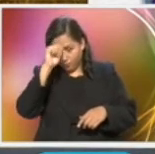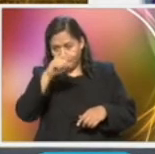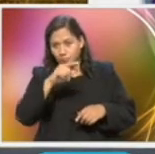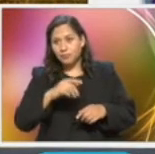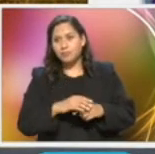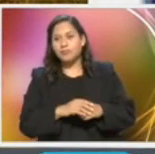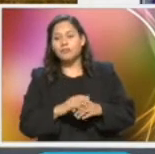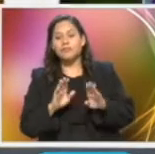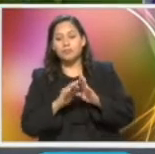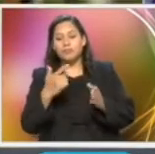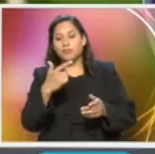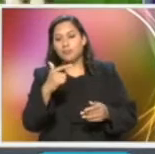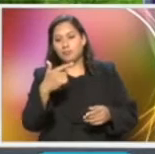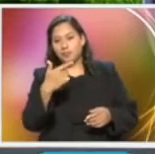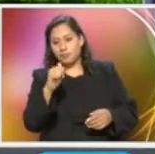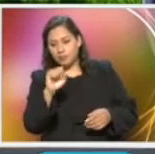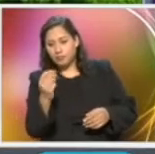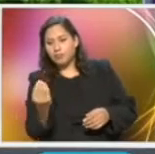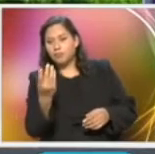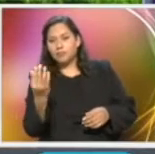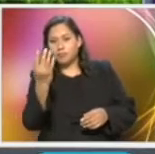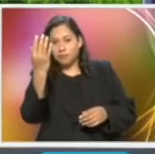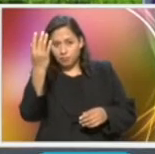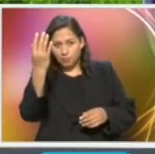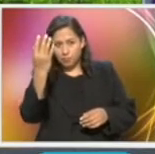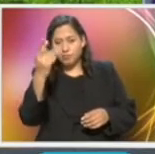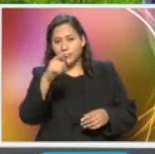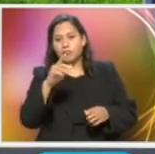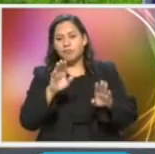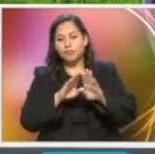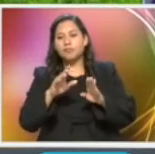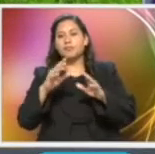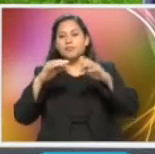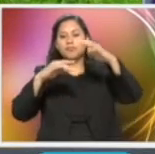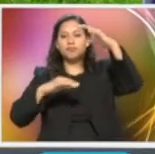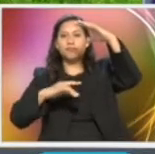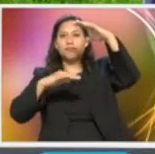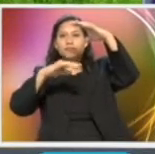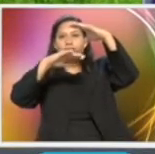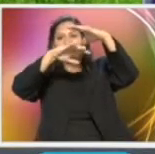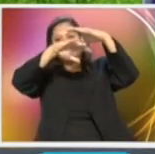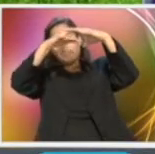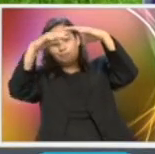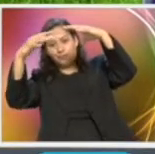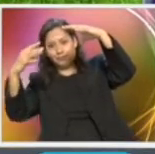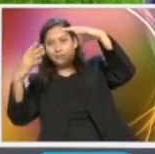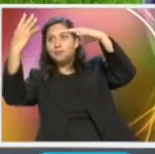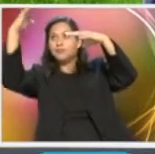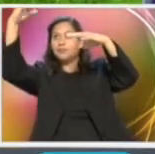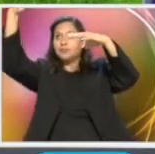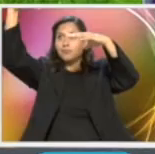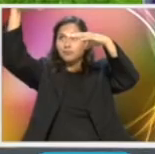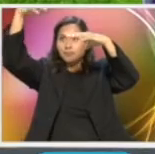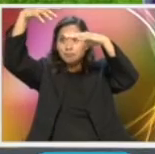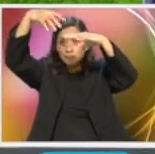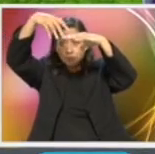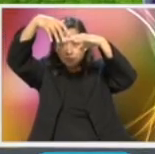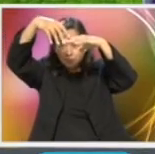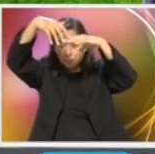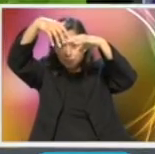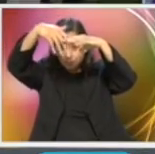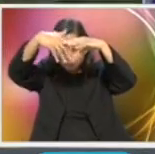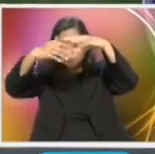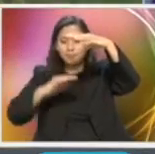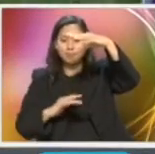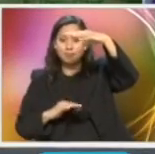concepto de gases de efecto invernadero, que son aquellos que retienen la temperatura que se refracta del sol en la Tierra y que son los que